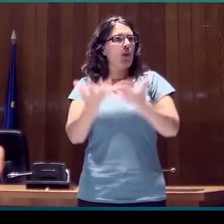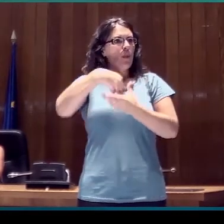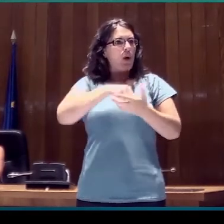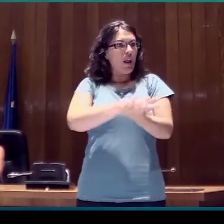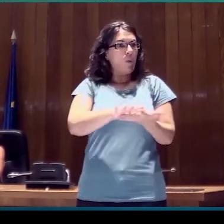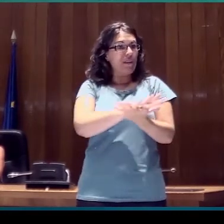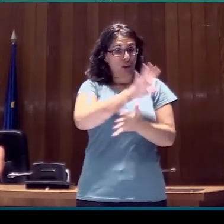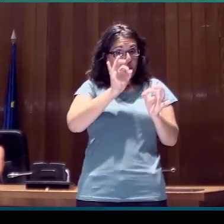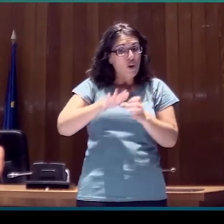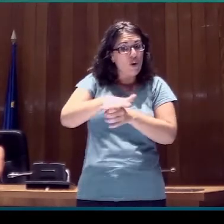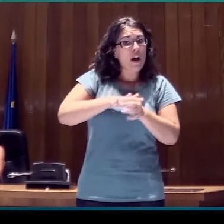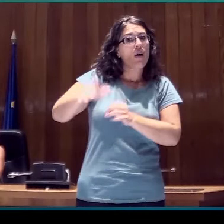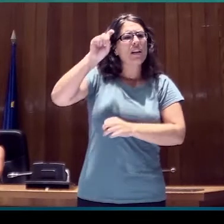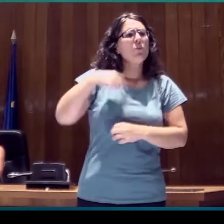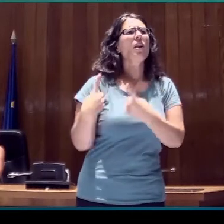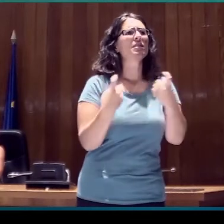contexto educativo.